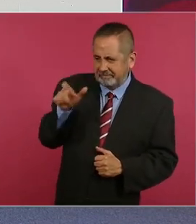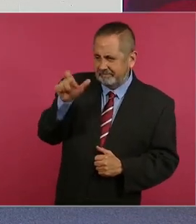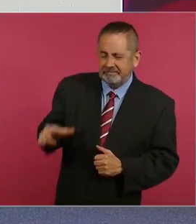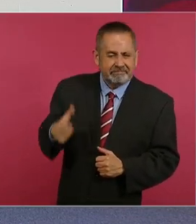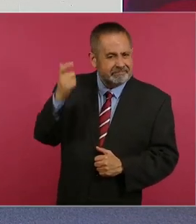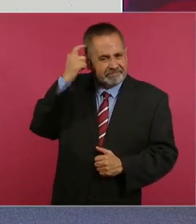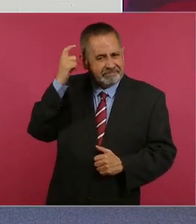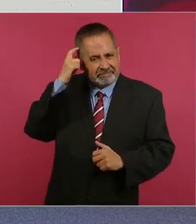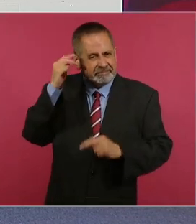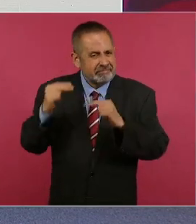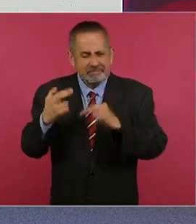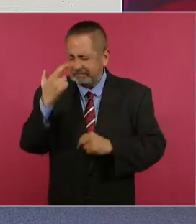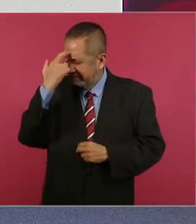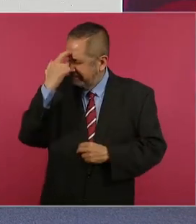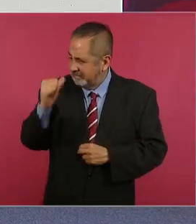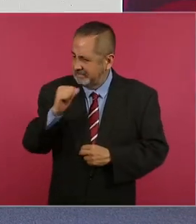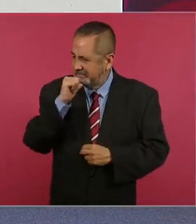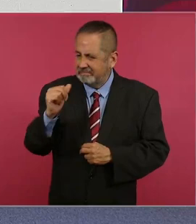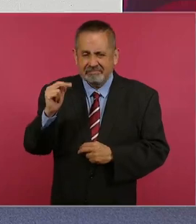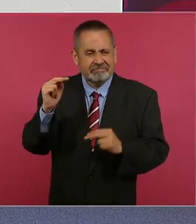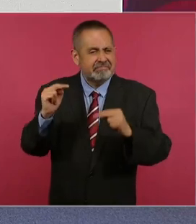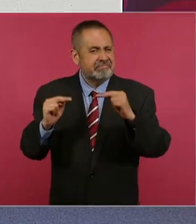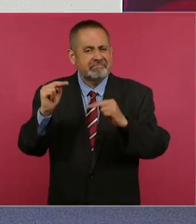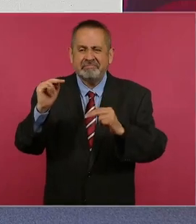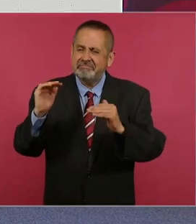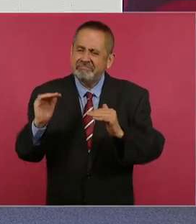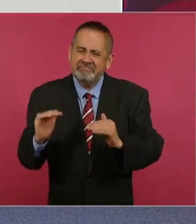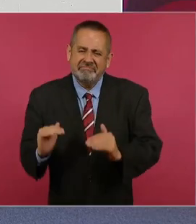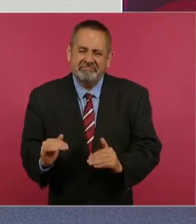intolerancia, de irracionalidad,